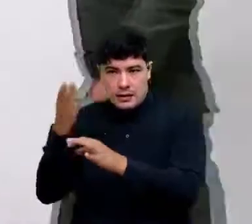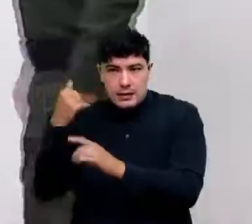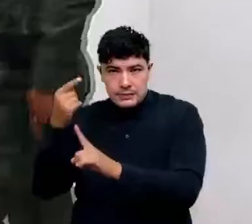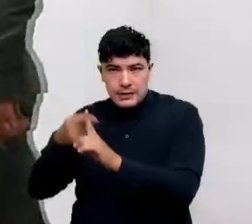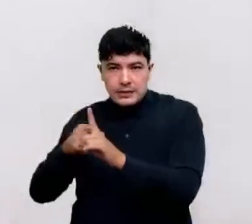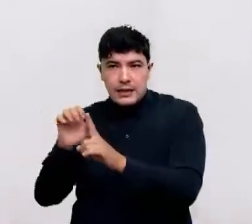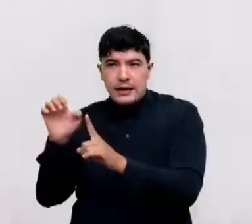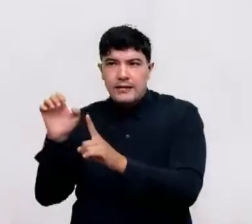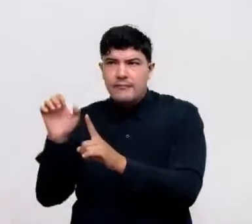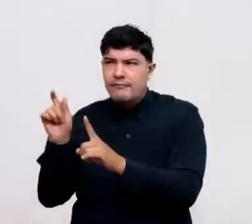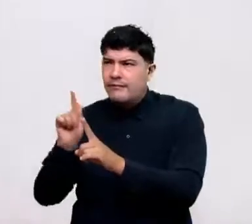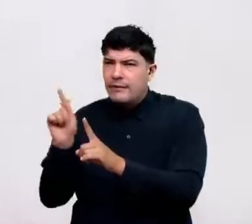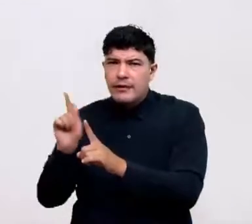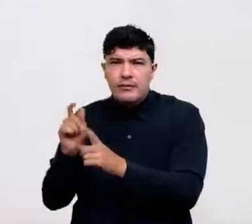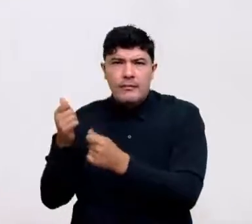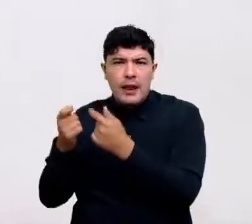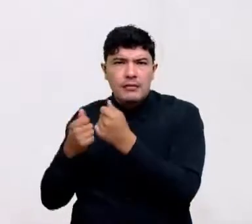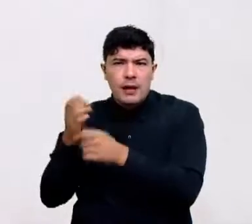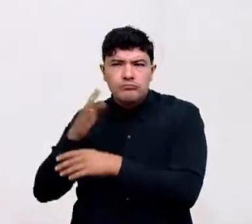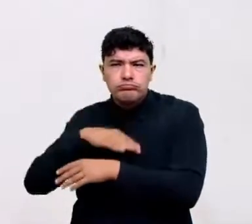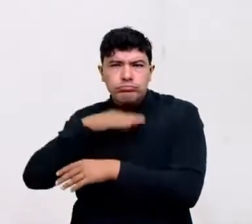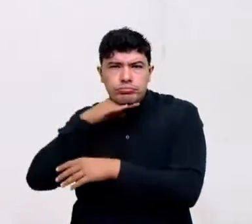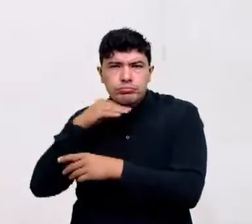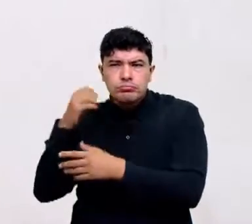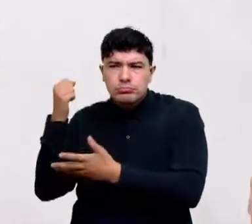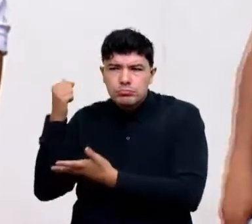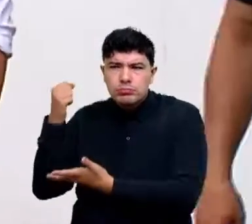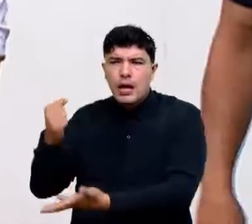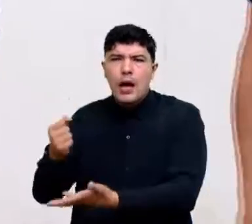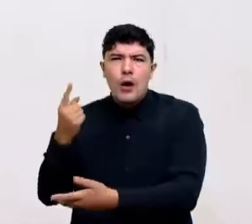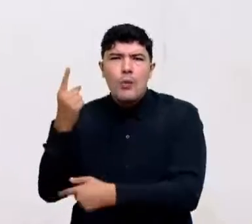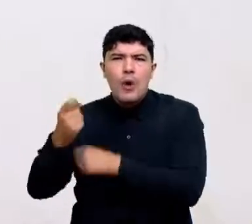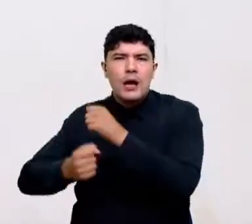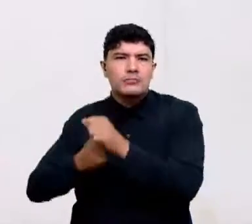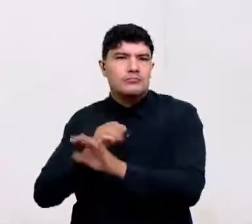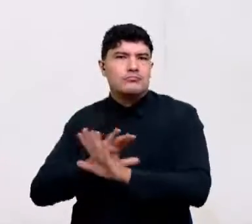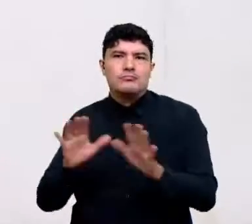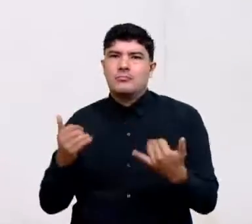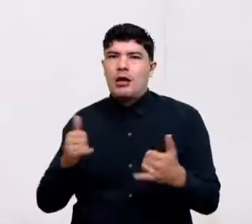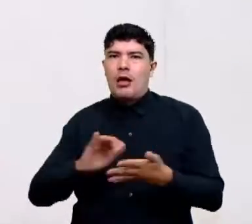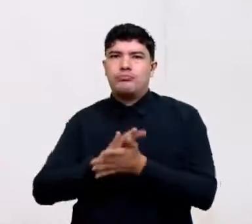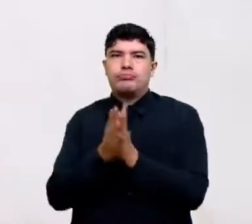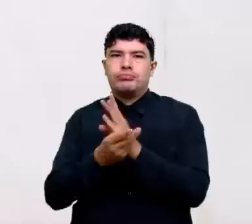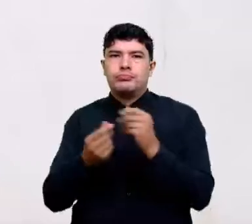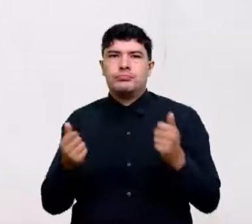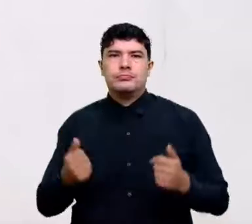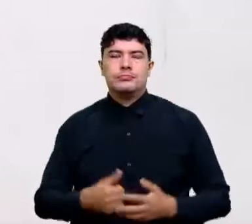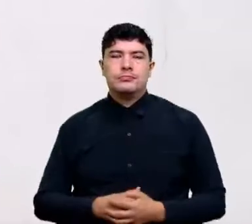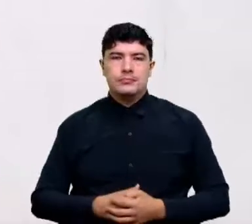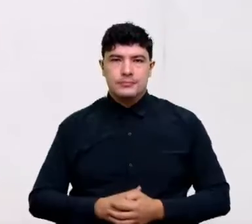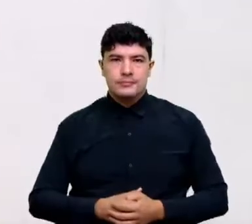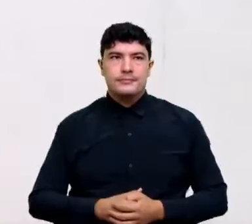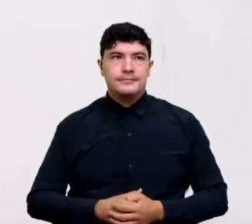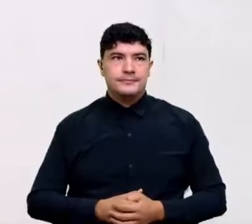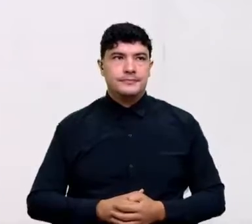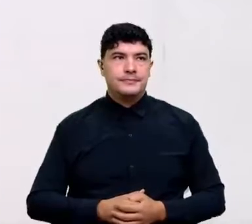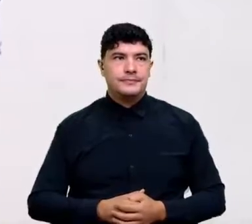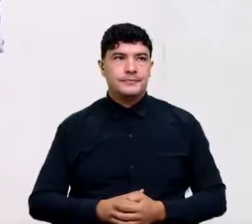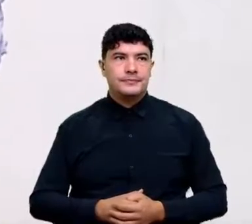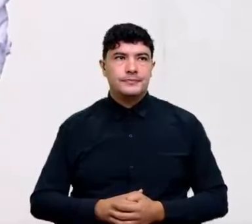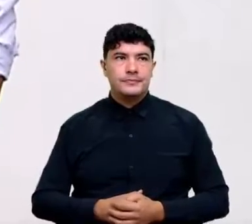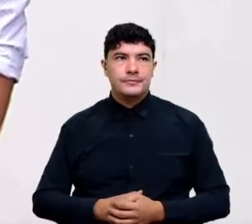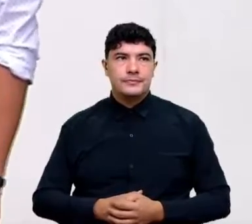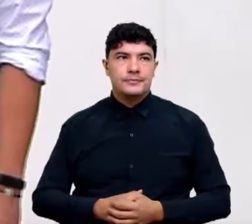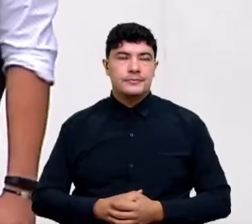de recursos está en manos del Consejo Municipal. Aspiramos que en el menor tiempo posible ese mensaje de urgencia que tiene ese